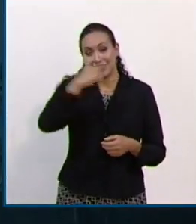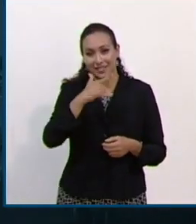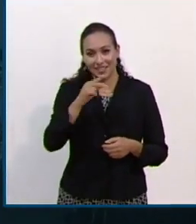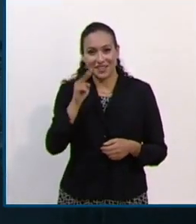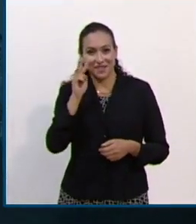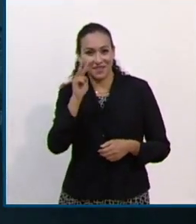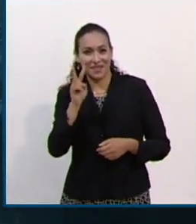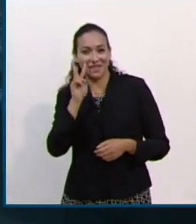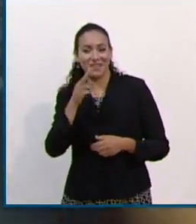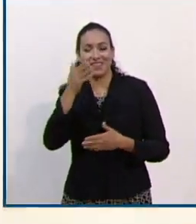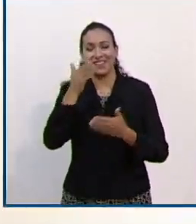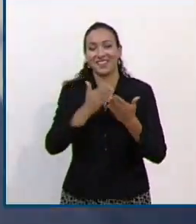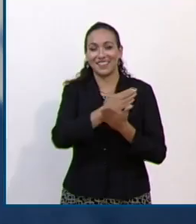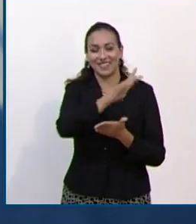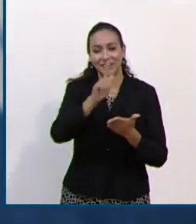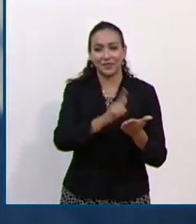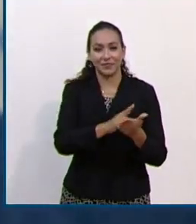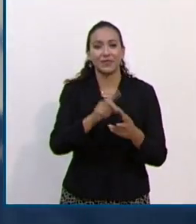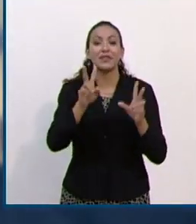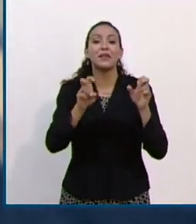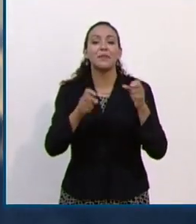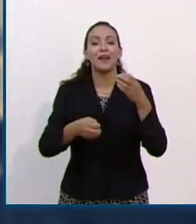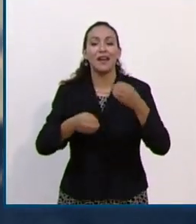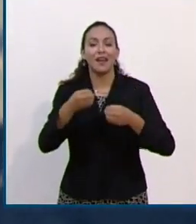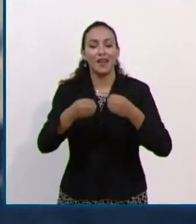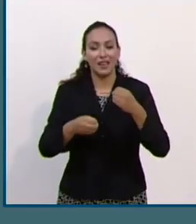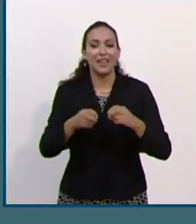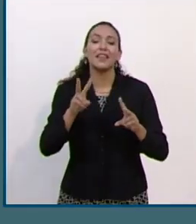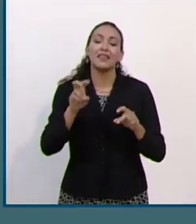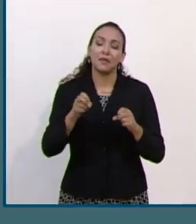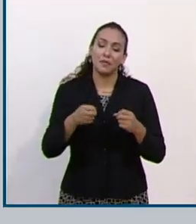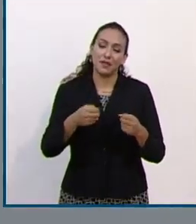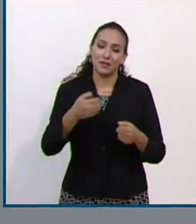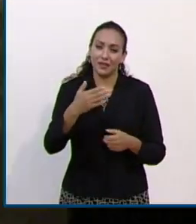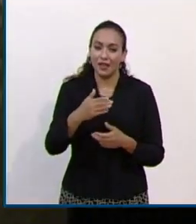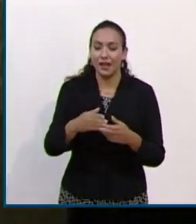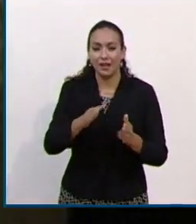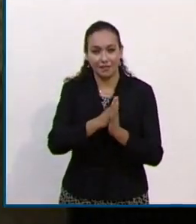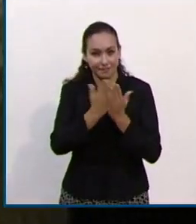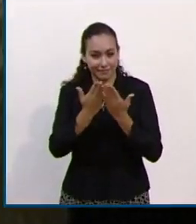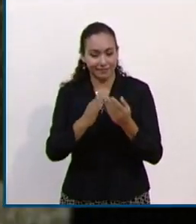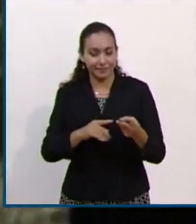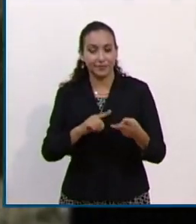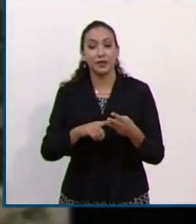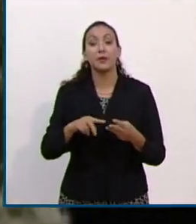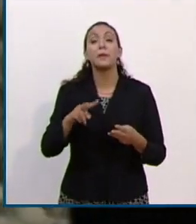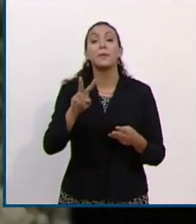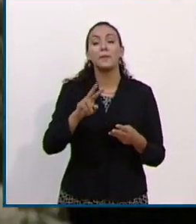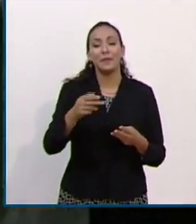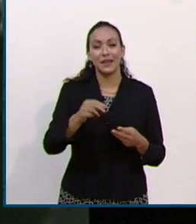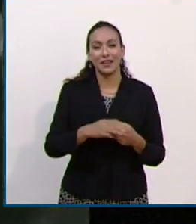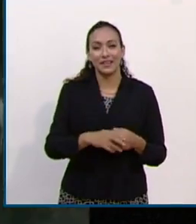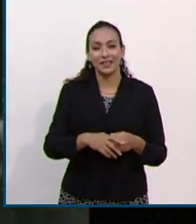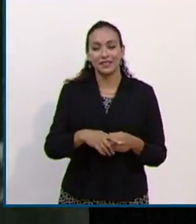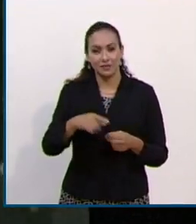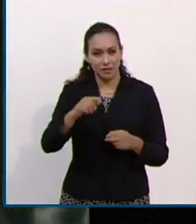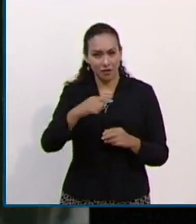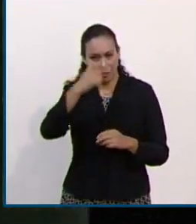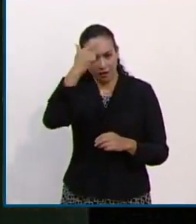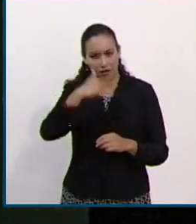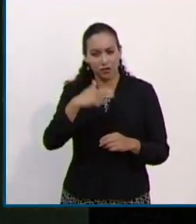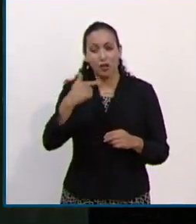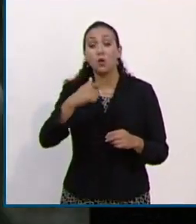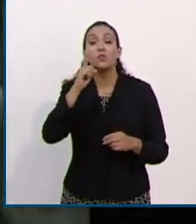Miradas a la Justicia, se hablará de justicia y literatura. El viernes a las 9 de la noche en la serie española La Sin